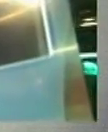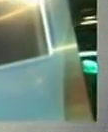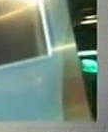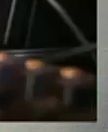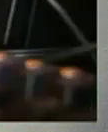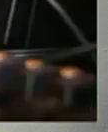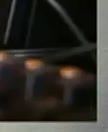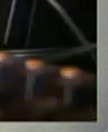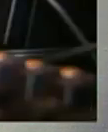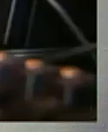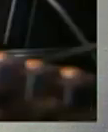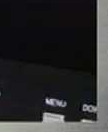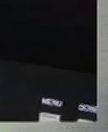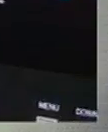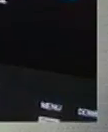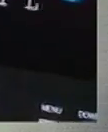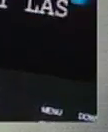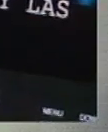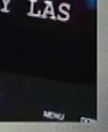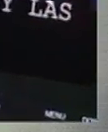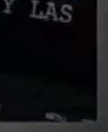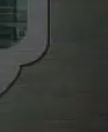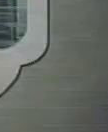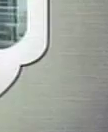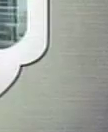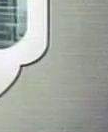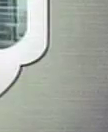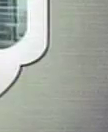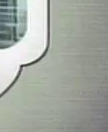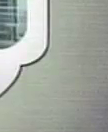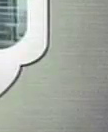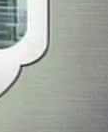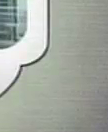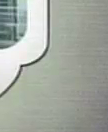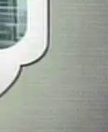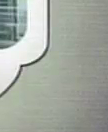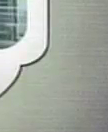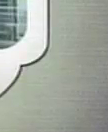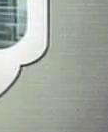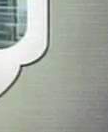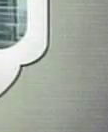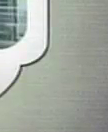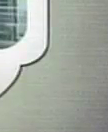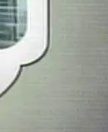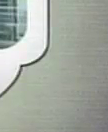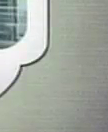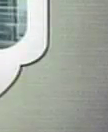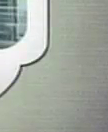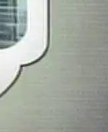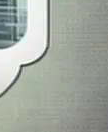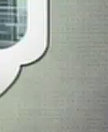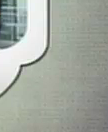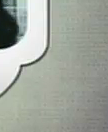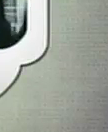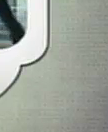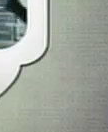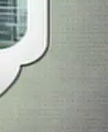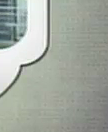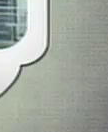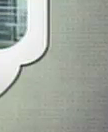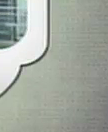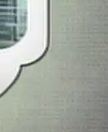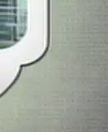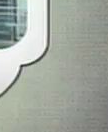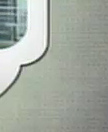e hipoacústica a los contenidos de la televisión regional. Sí deberían de mantener el mismo formato para que todas las personas